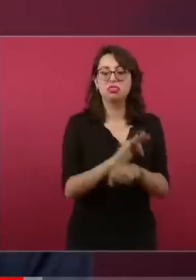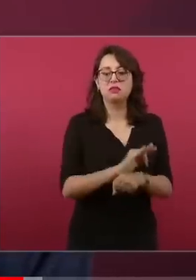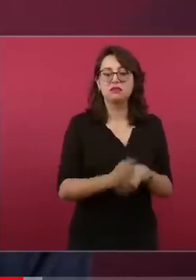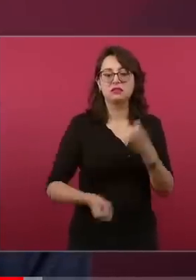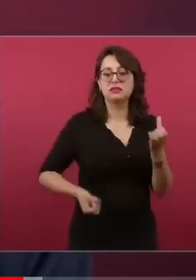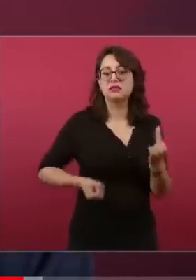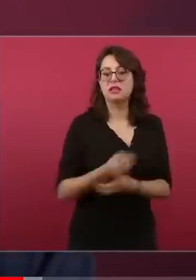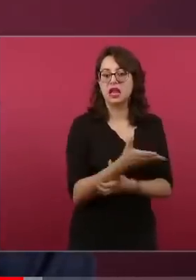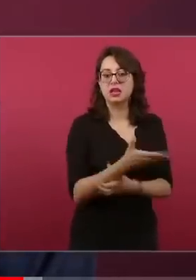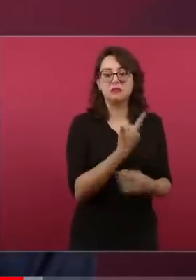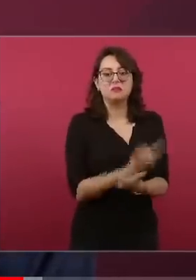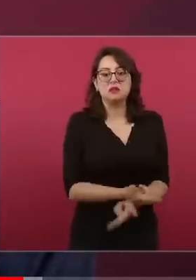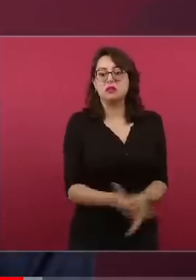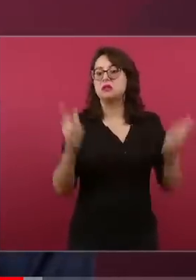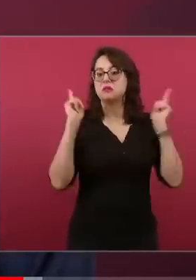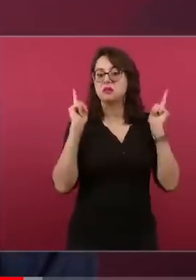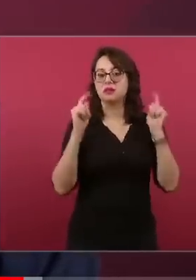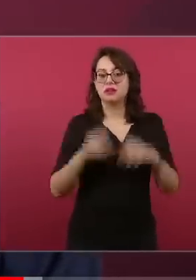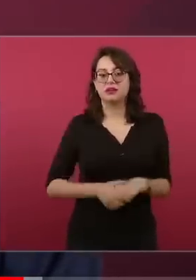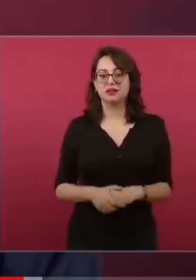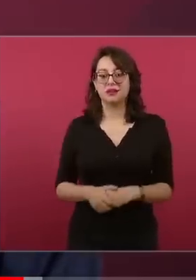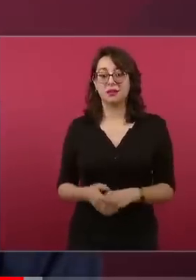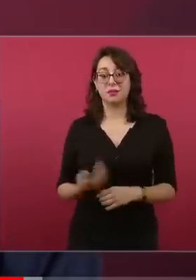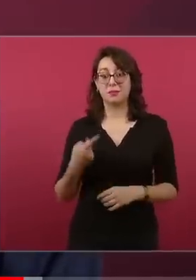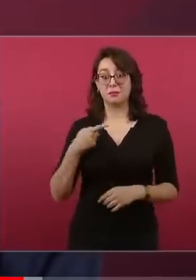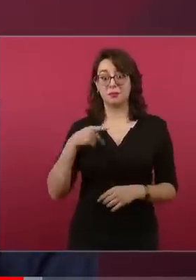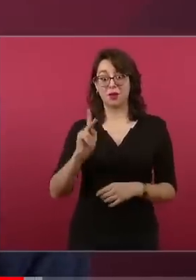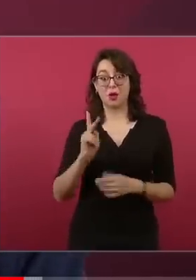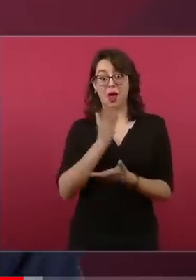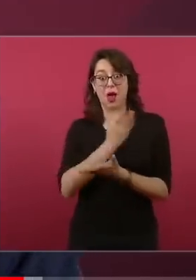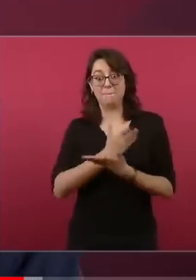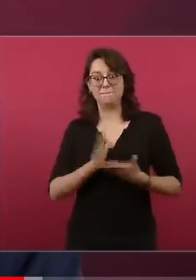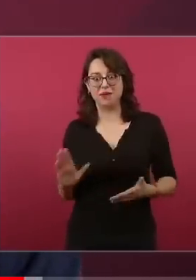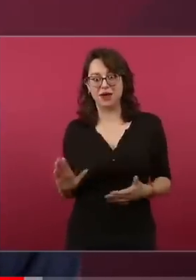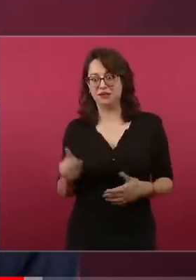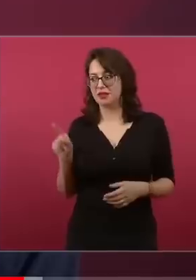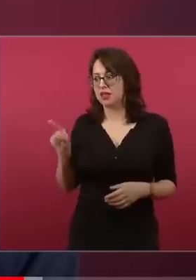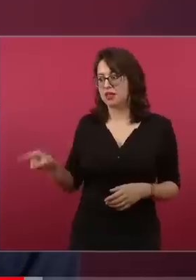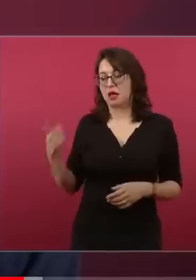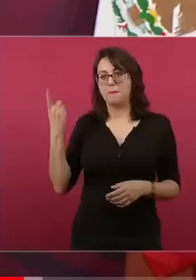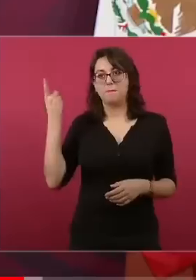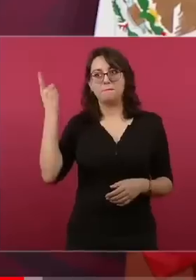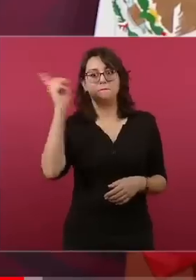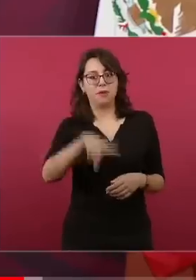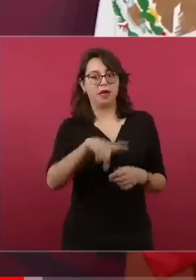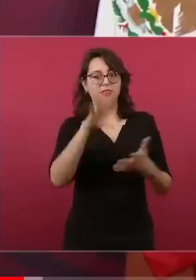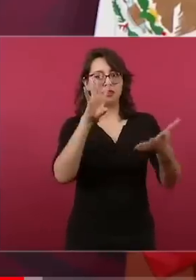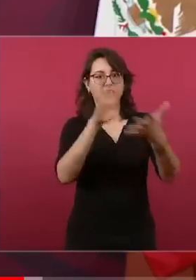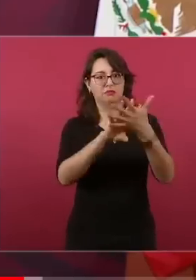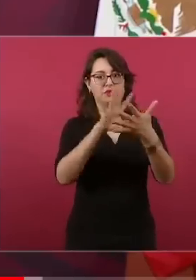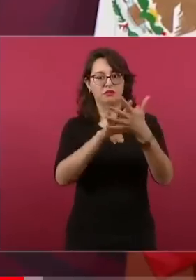es que dio una hora de plazo